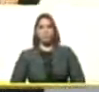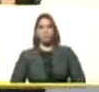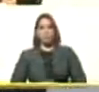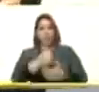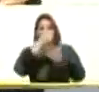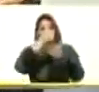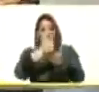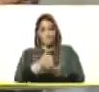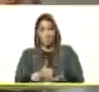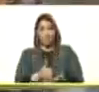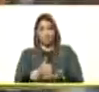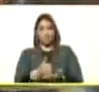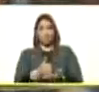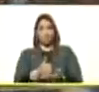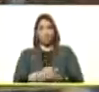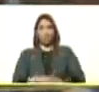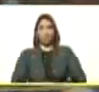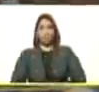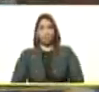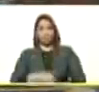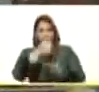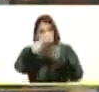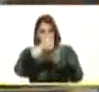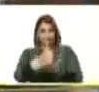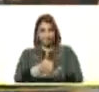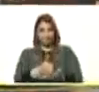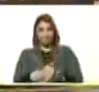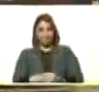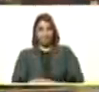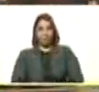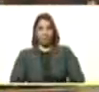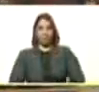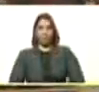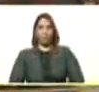Amén. Amén. Amén.